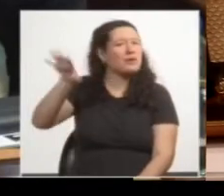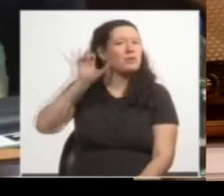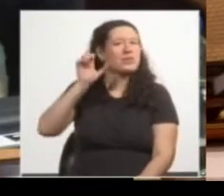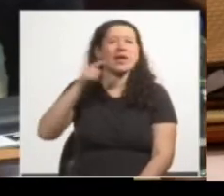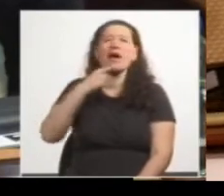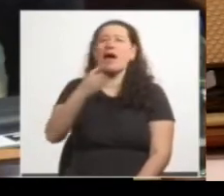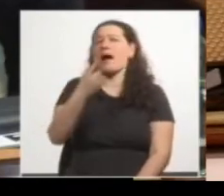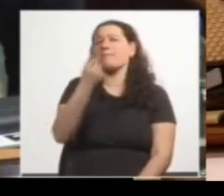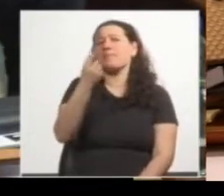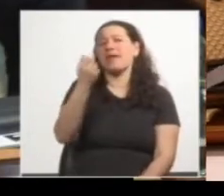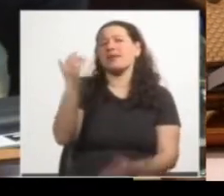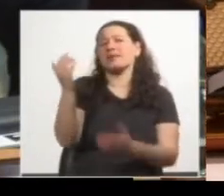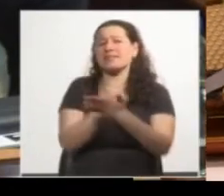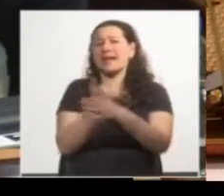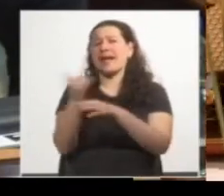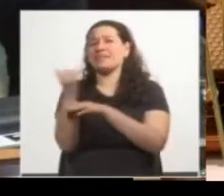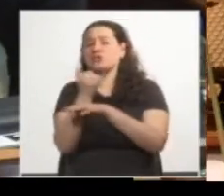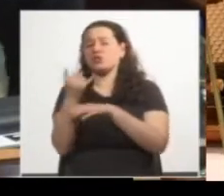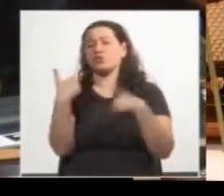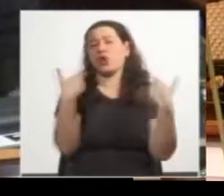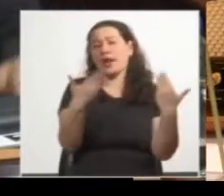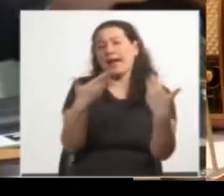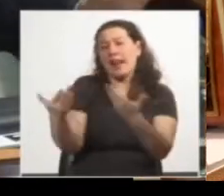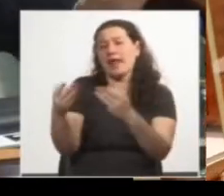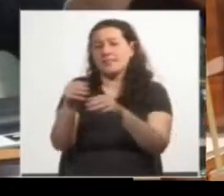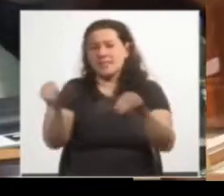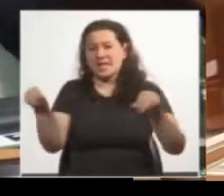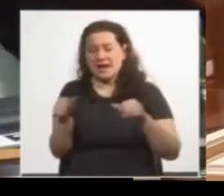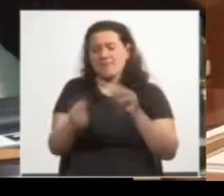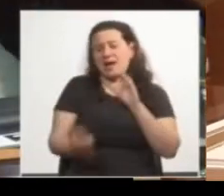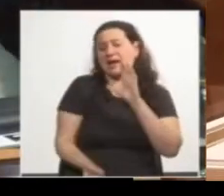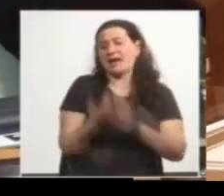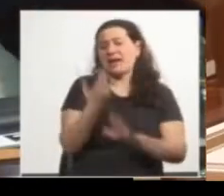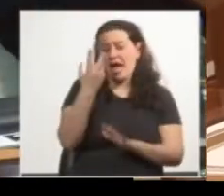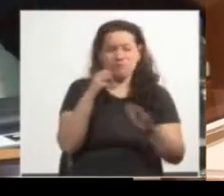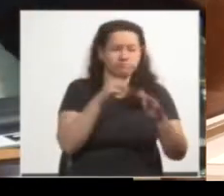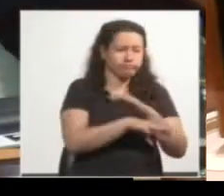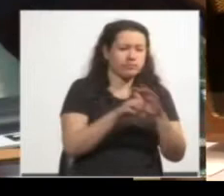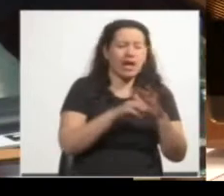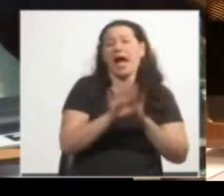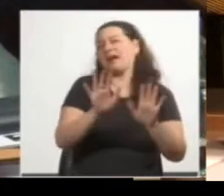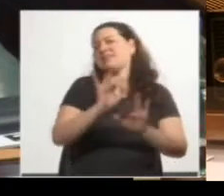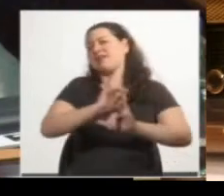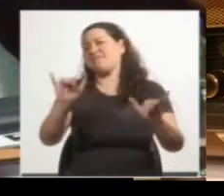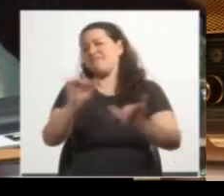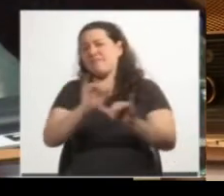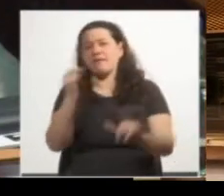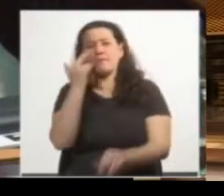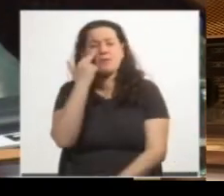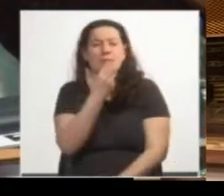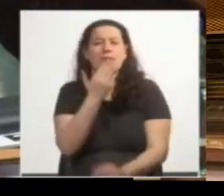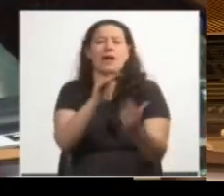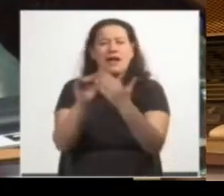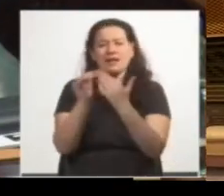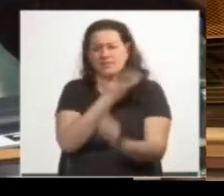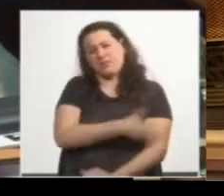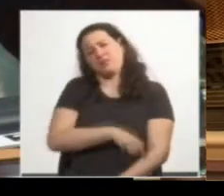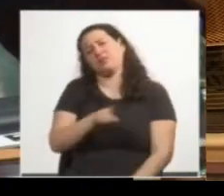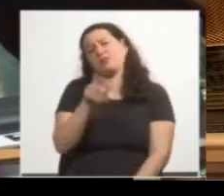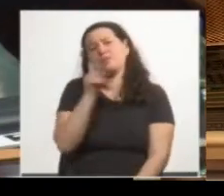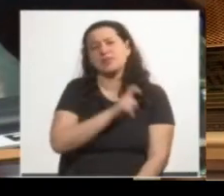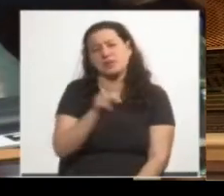la plata a colonización que antes iba para determinada función y se va a crea un fideicomiso se resolvió problema del asentamiento falso